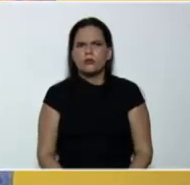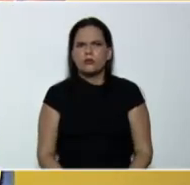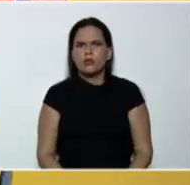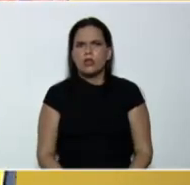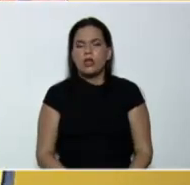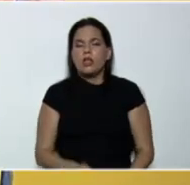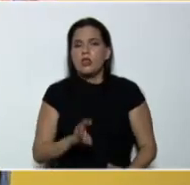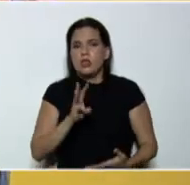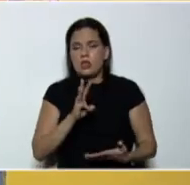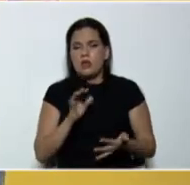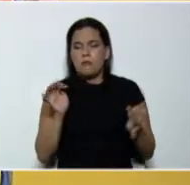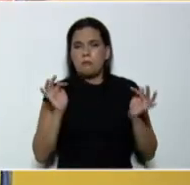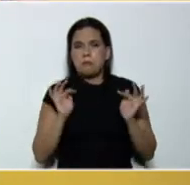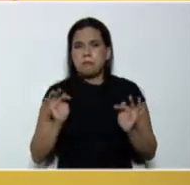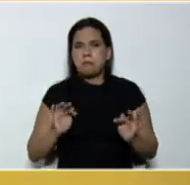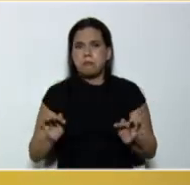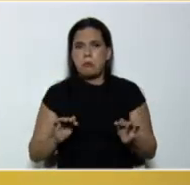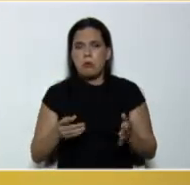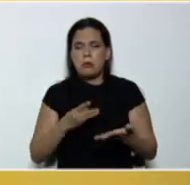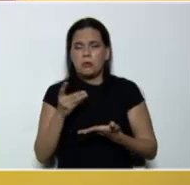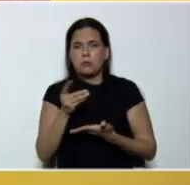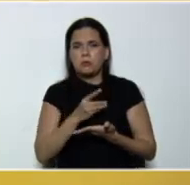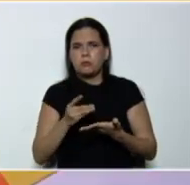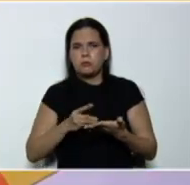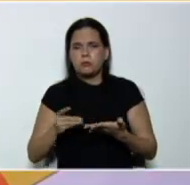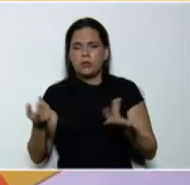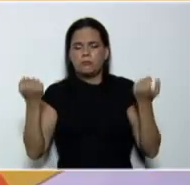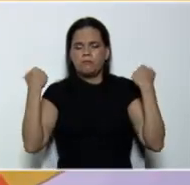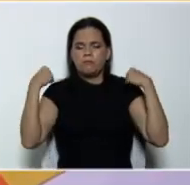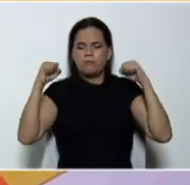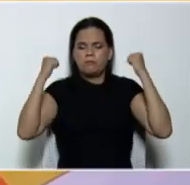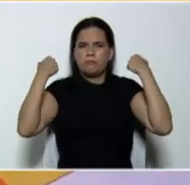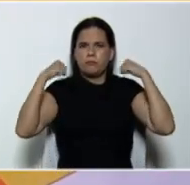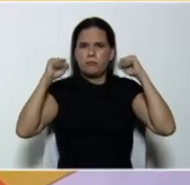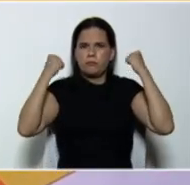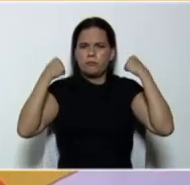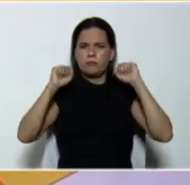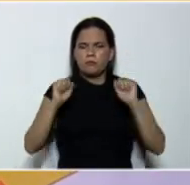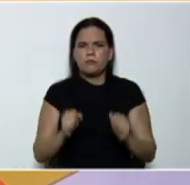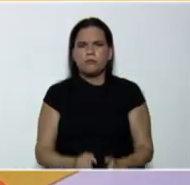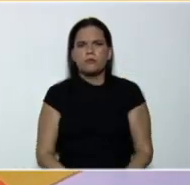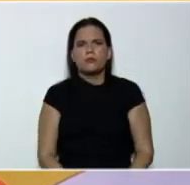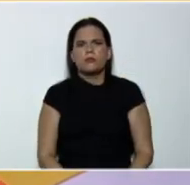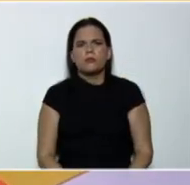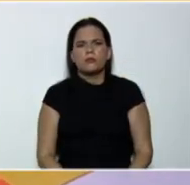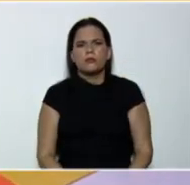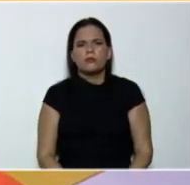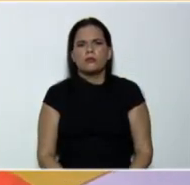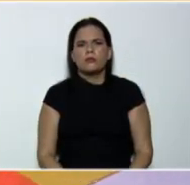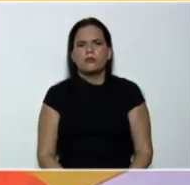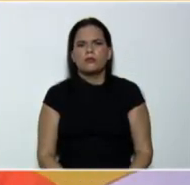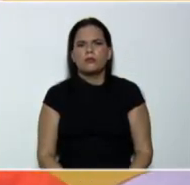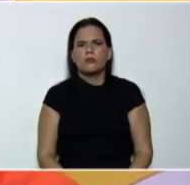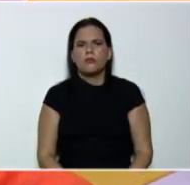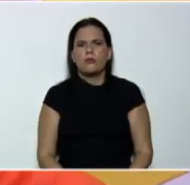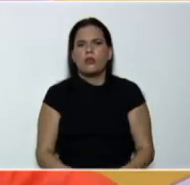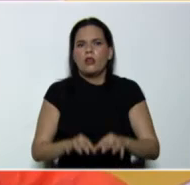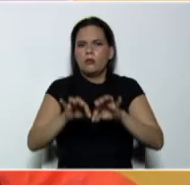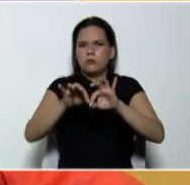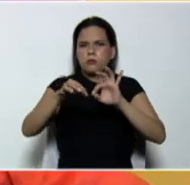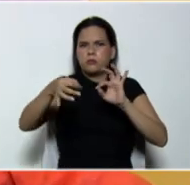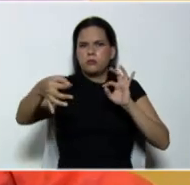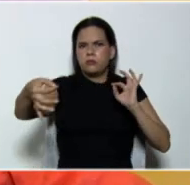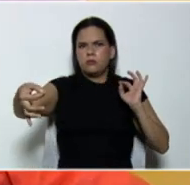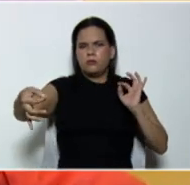1, 2, 3 técnicas en 3 ejercicios de motricidad fina. Si